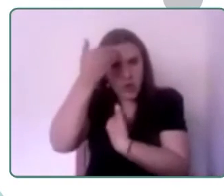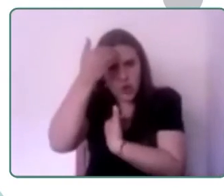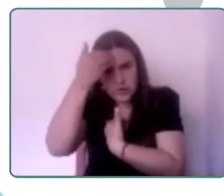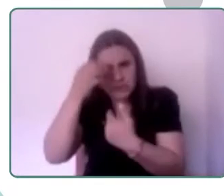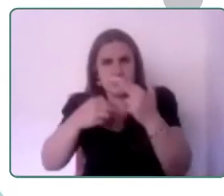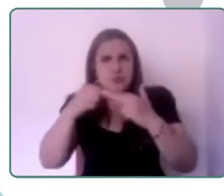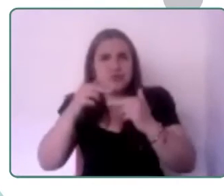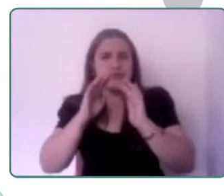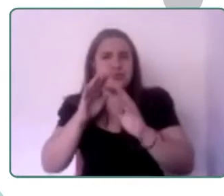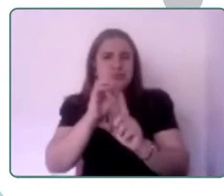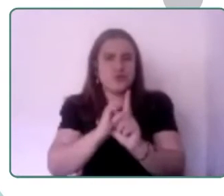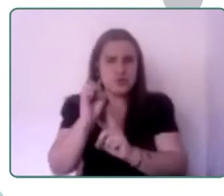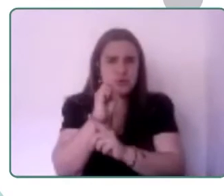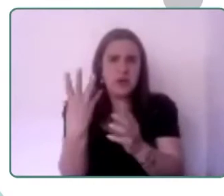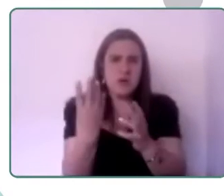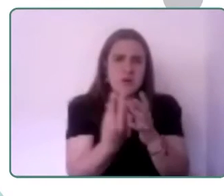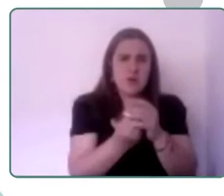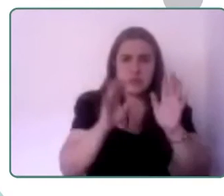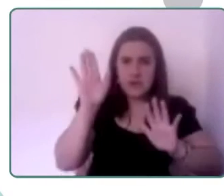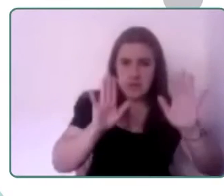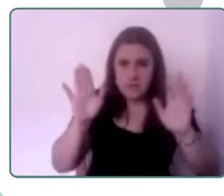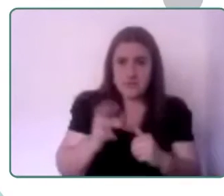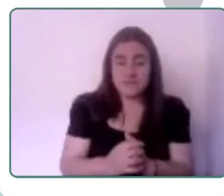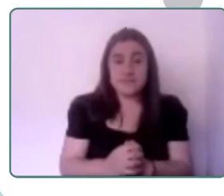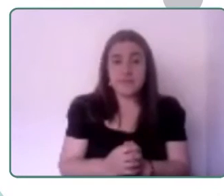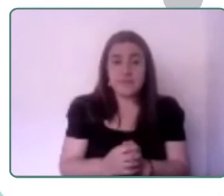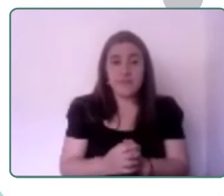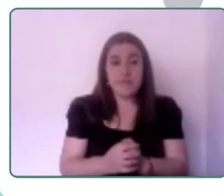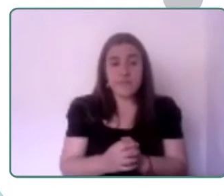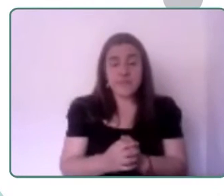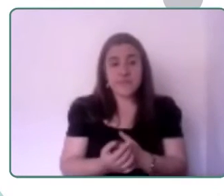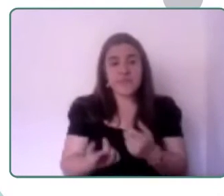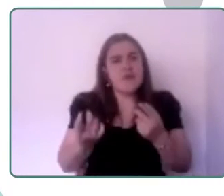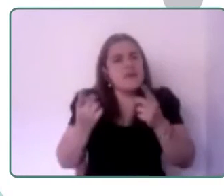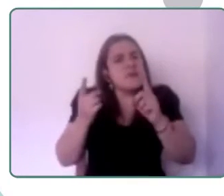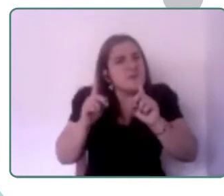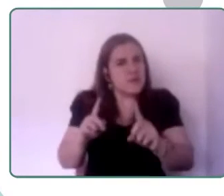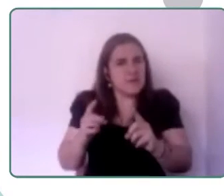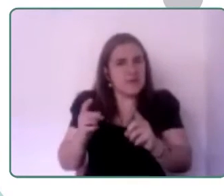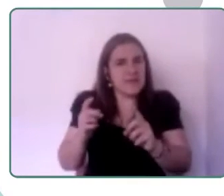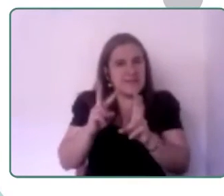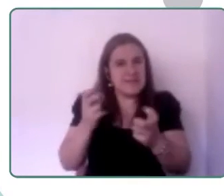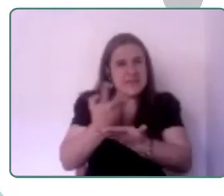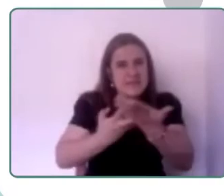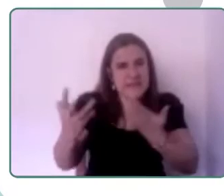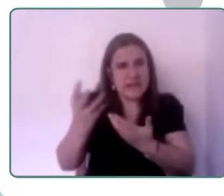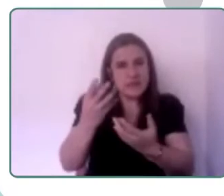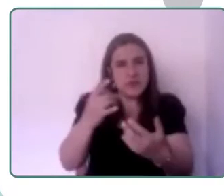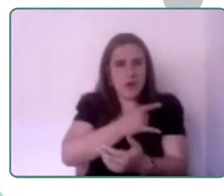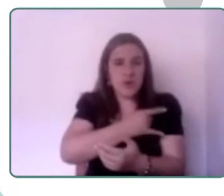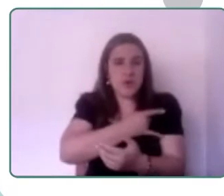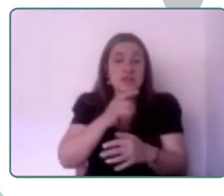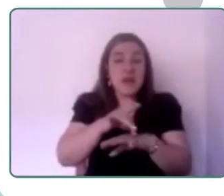una sociedad inclusiva y democrática. También con relación a las interacciones que promueve la universidad, hay un ejercicio